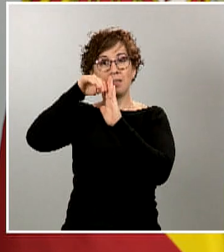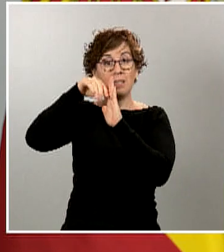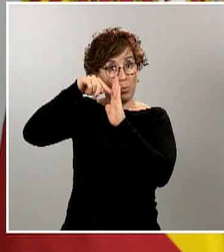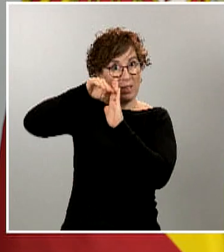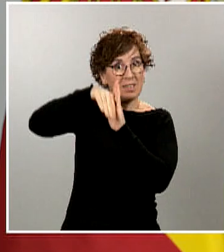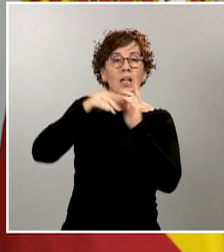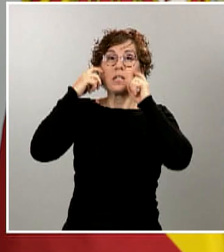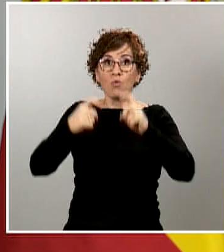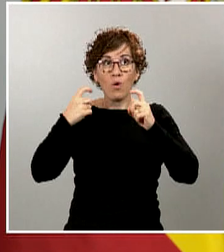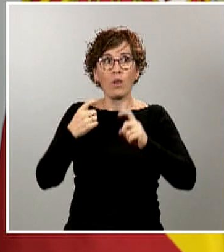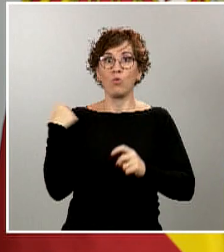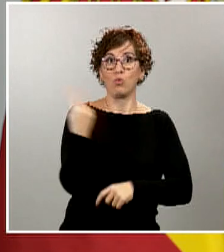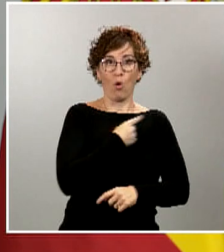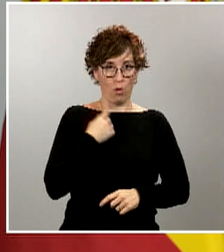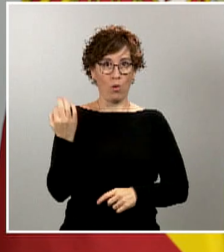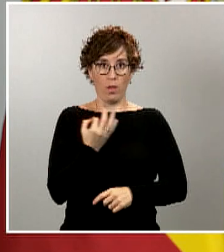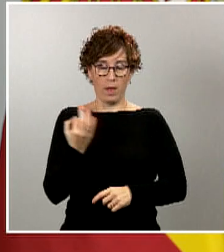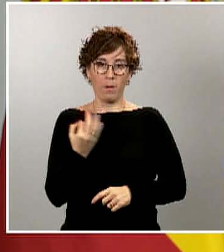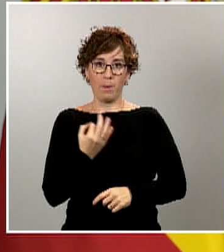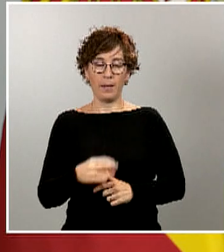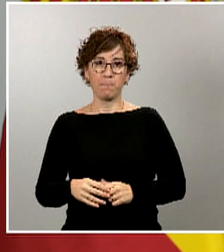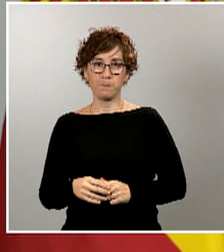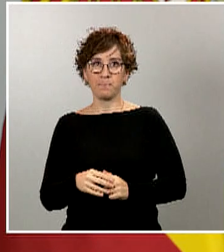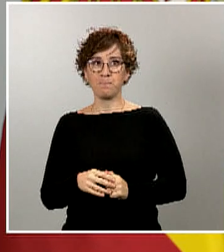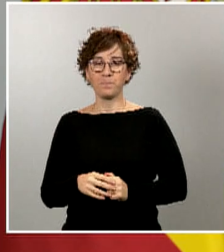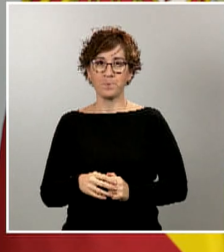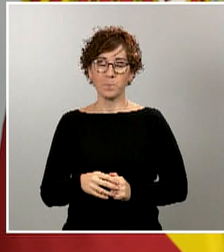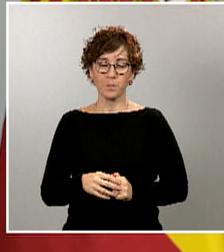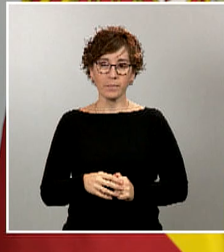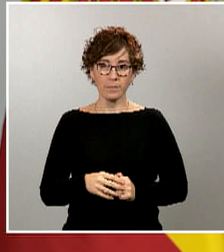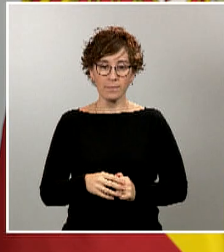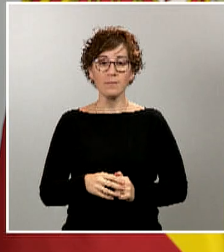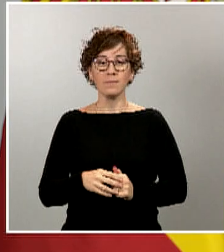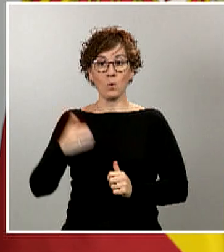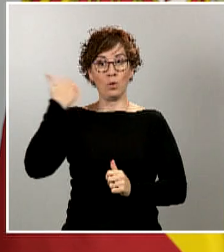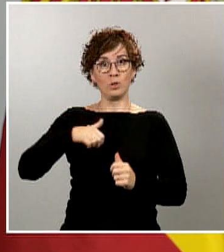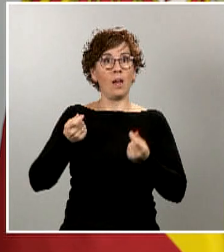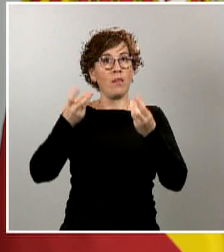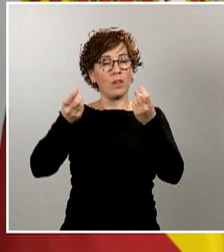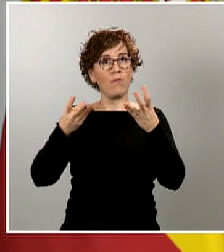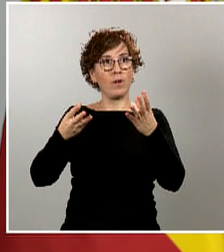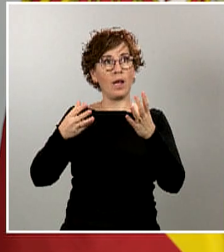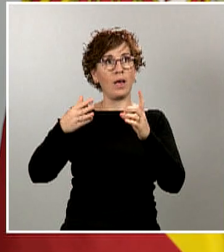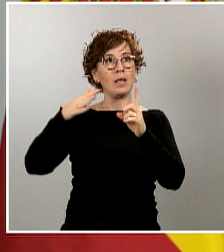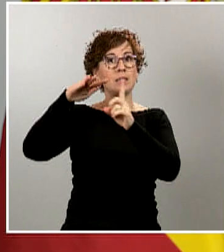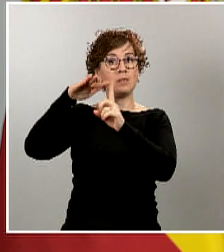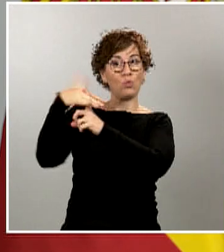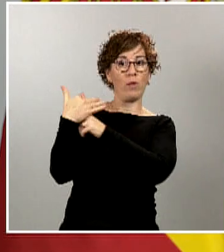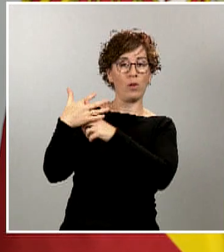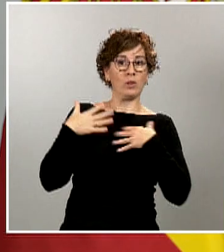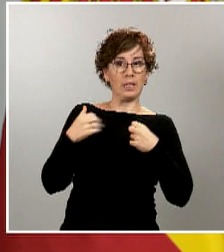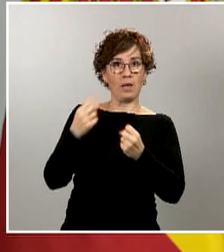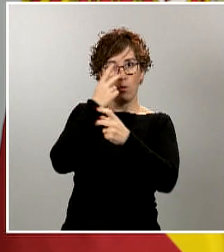que tenemos, una vez que los parámetros de salud pública están mejorados, abordar esa